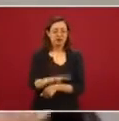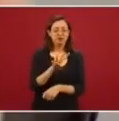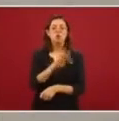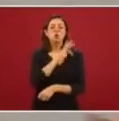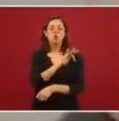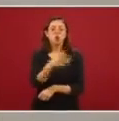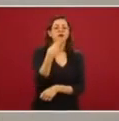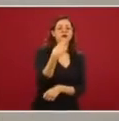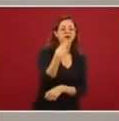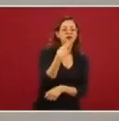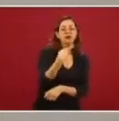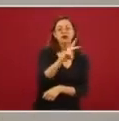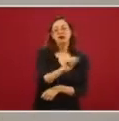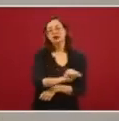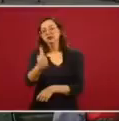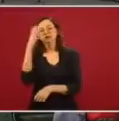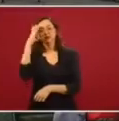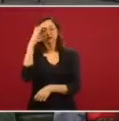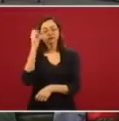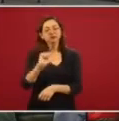camas se usan para otras situaciones